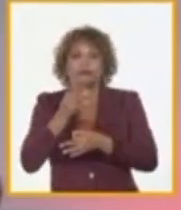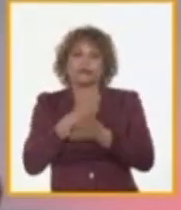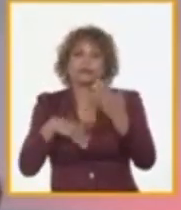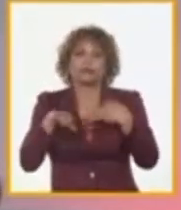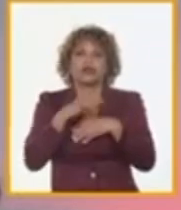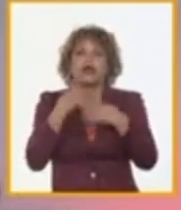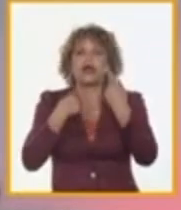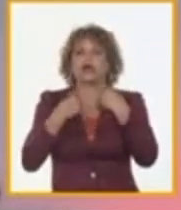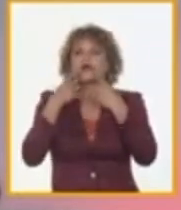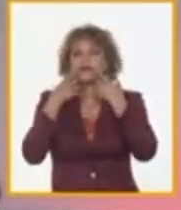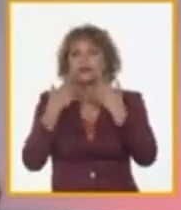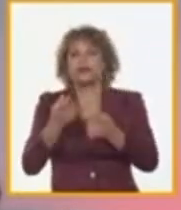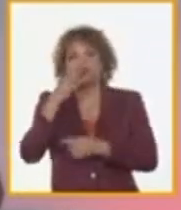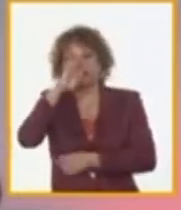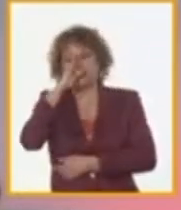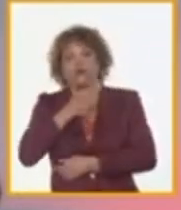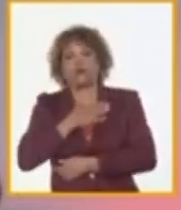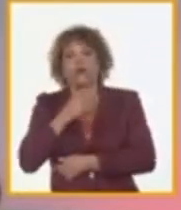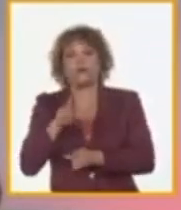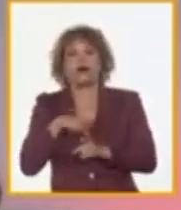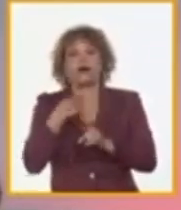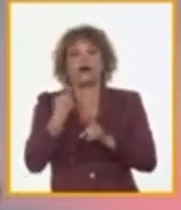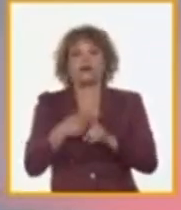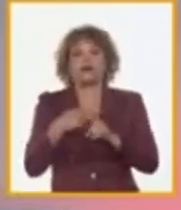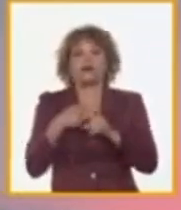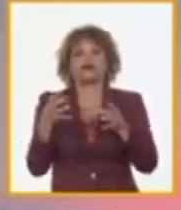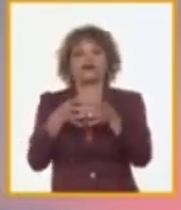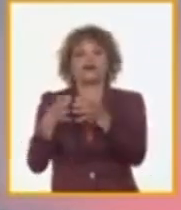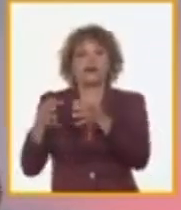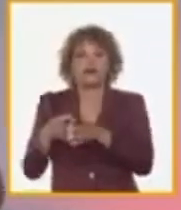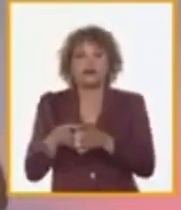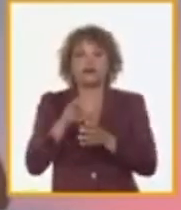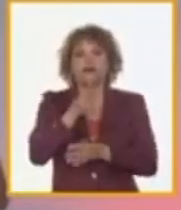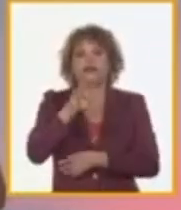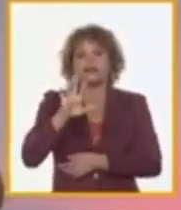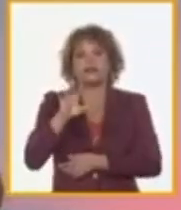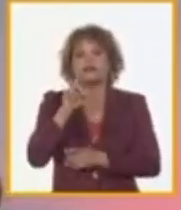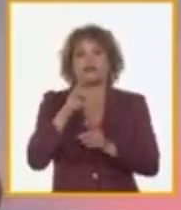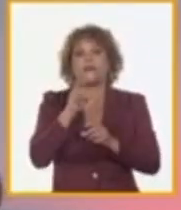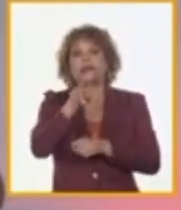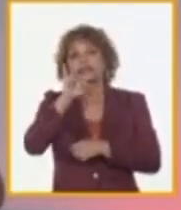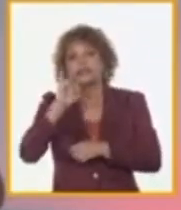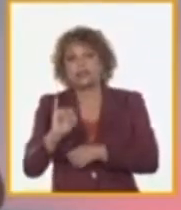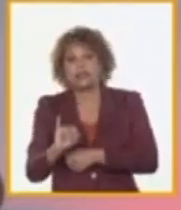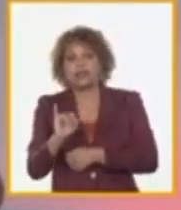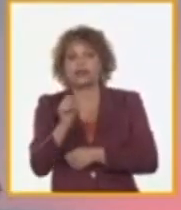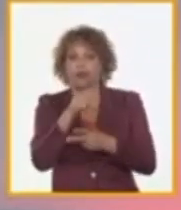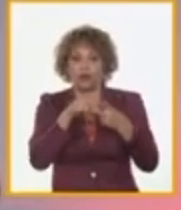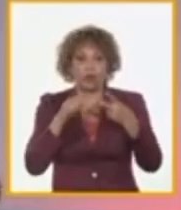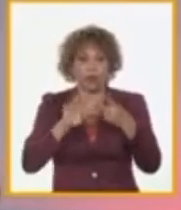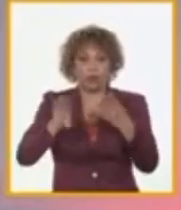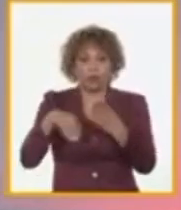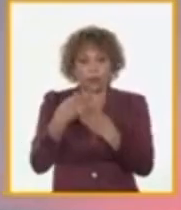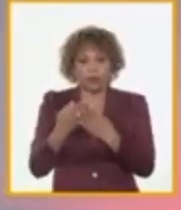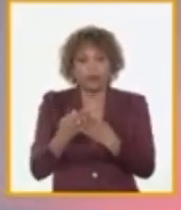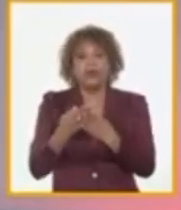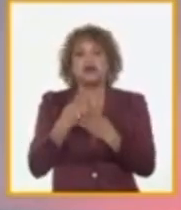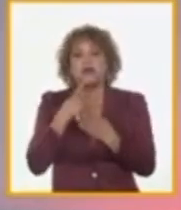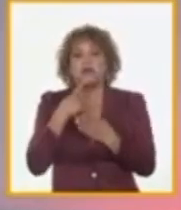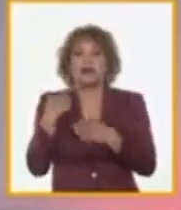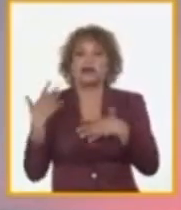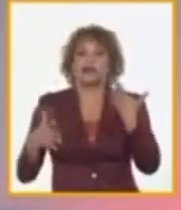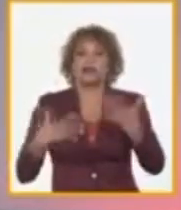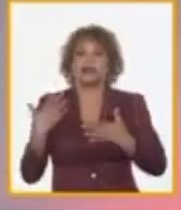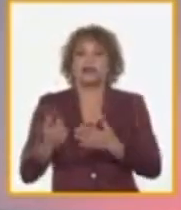país y las acampadas juveniles de 25 para 26 ya explicado Raulito también la conmemoración que tenemos durante esos días y de eh 12 para 13 de